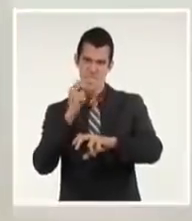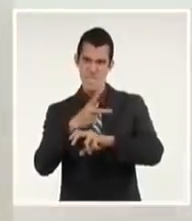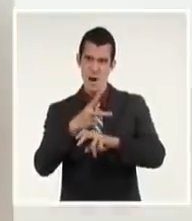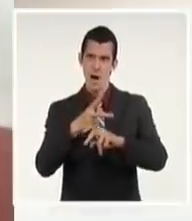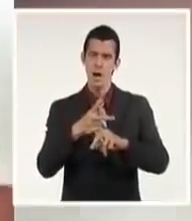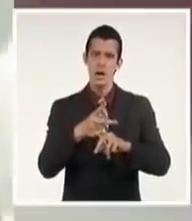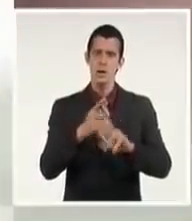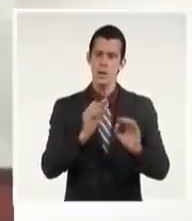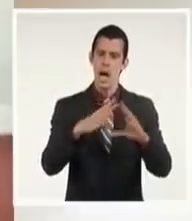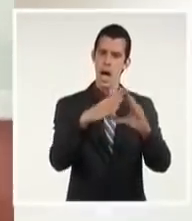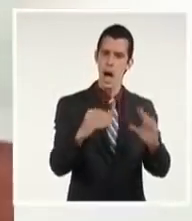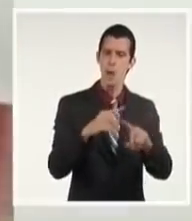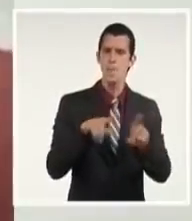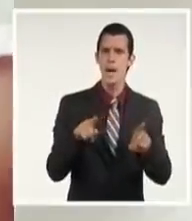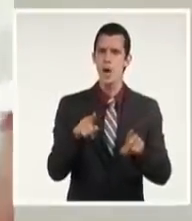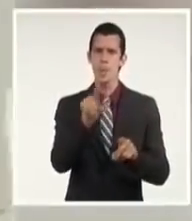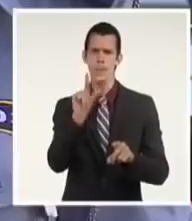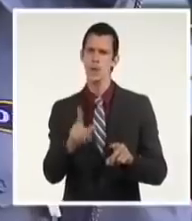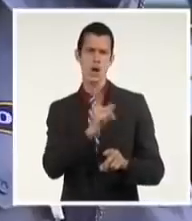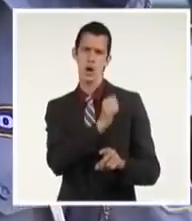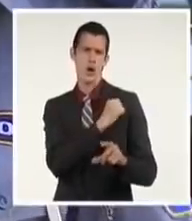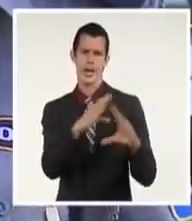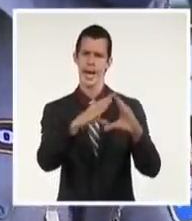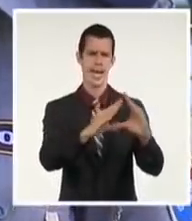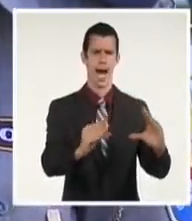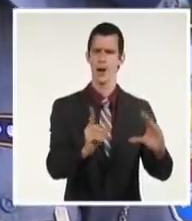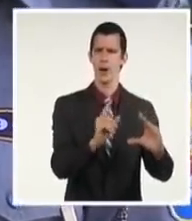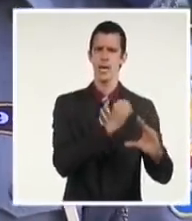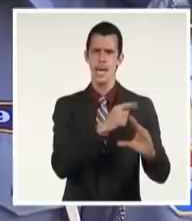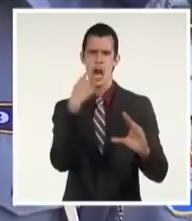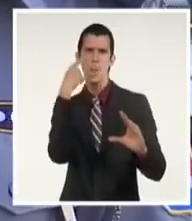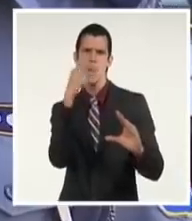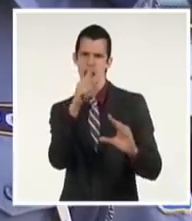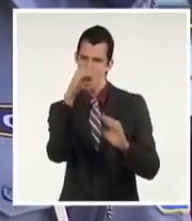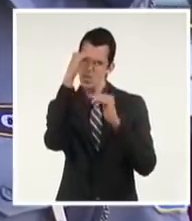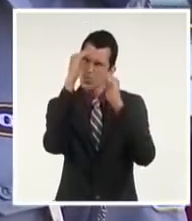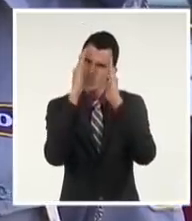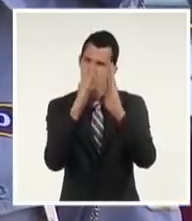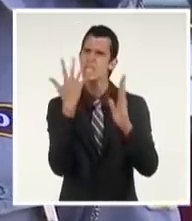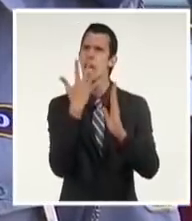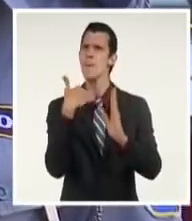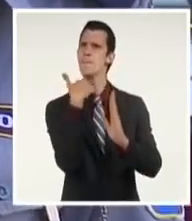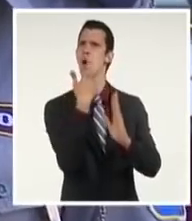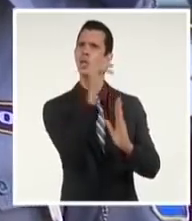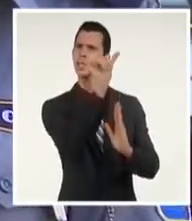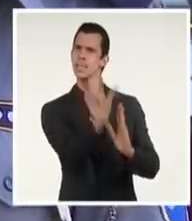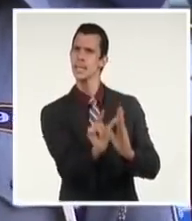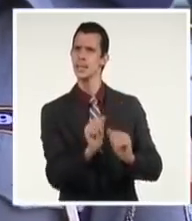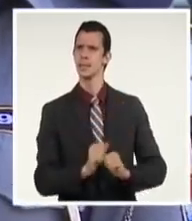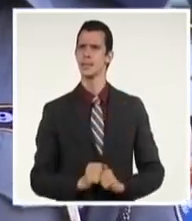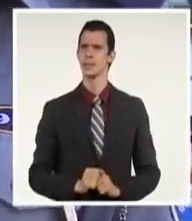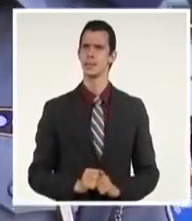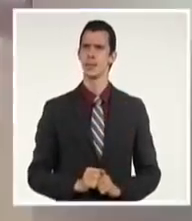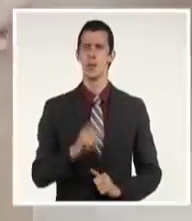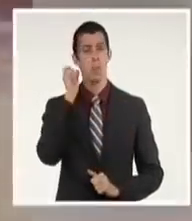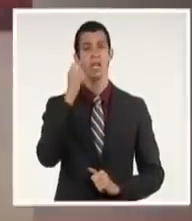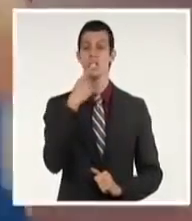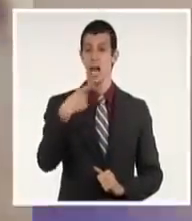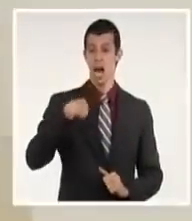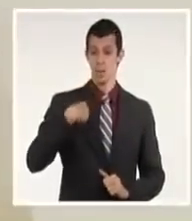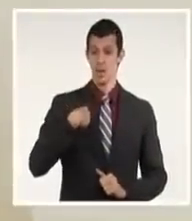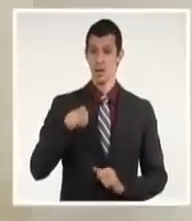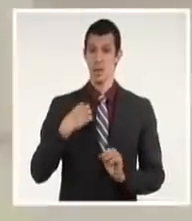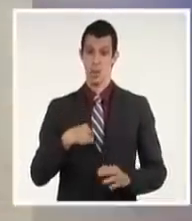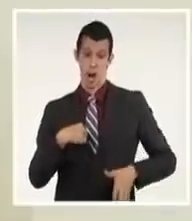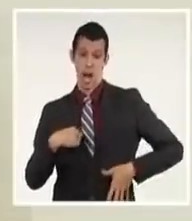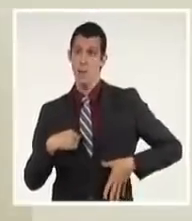golpear a los agentes del orden público. Cuando a mí me impactan con una piedra en la pierna izquierda, ya